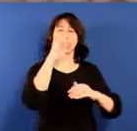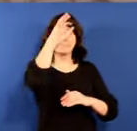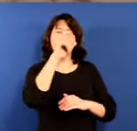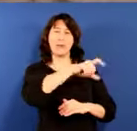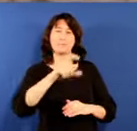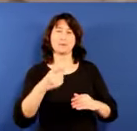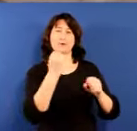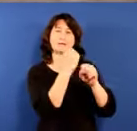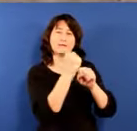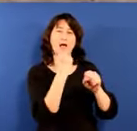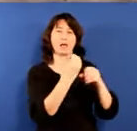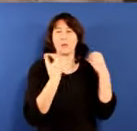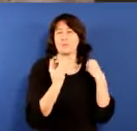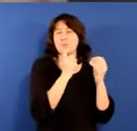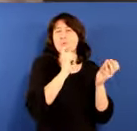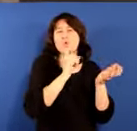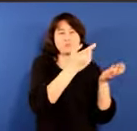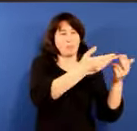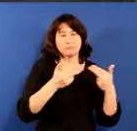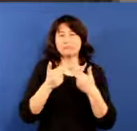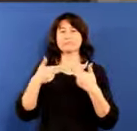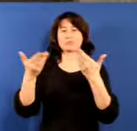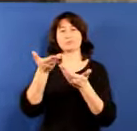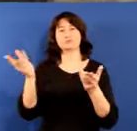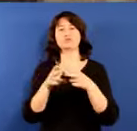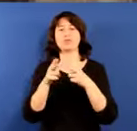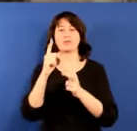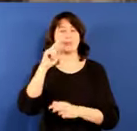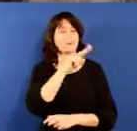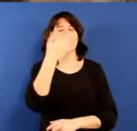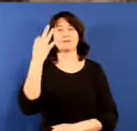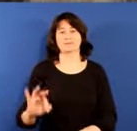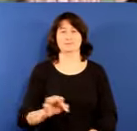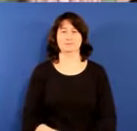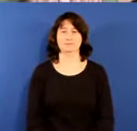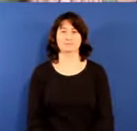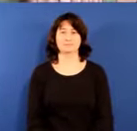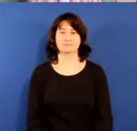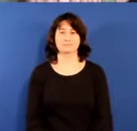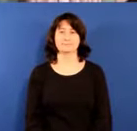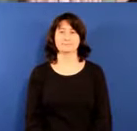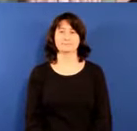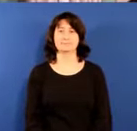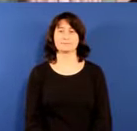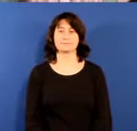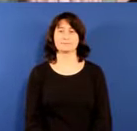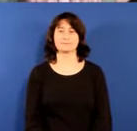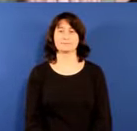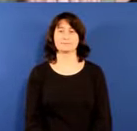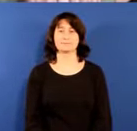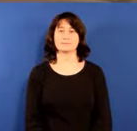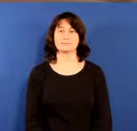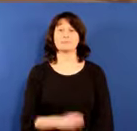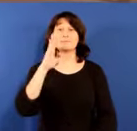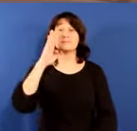Diputación han mostrado los detalles de la nueva casa minera y han dado a conocer las obras y mejoras que se han acometido, dada la deteriorada